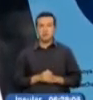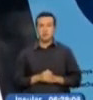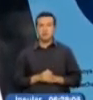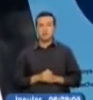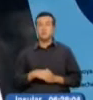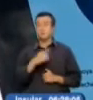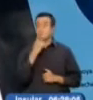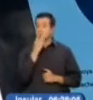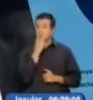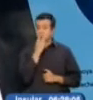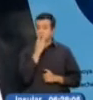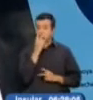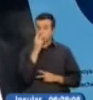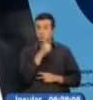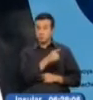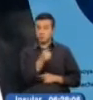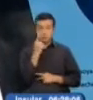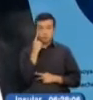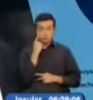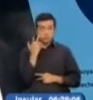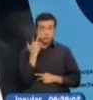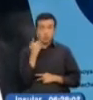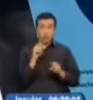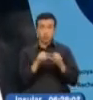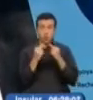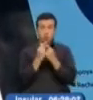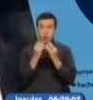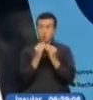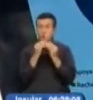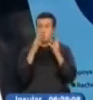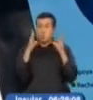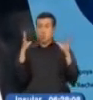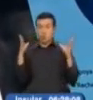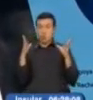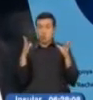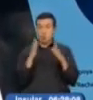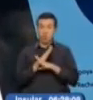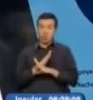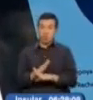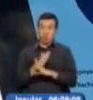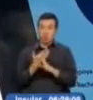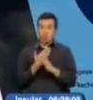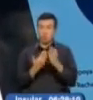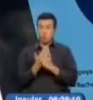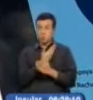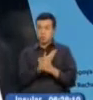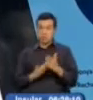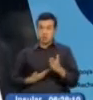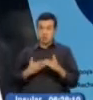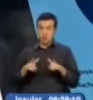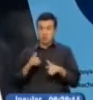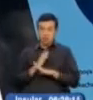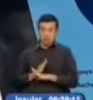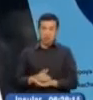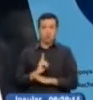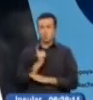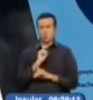Es interesante entonces que vemos que no hay un grupo muy grande que esté rechazando al nuevo gobierno de entrada, solamente